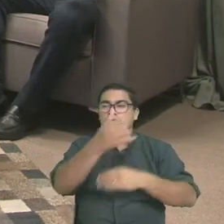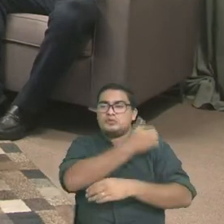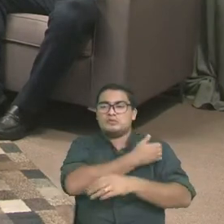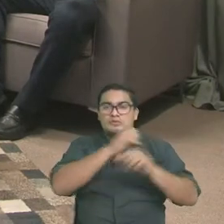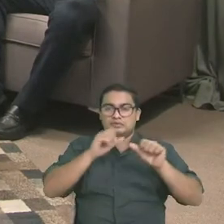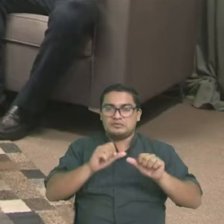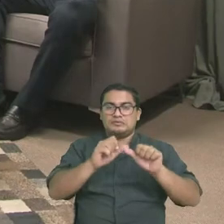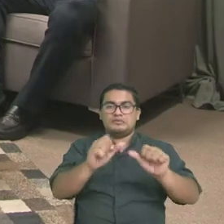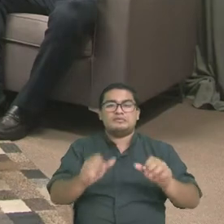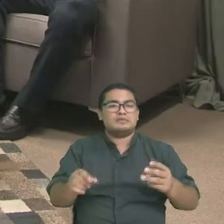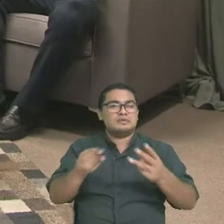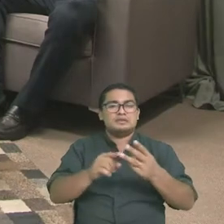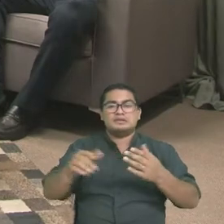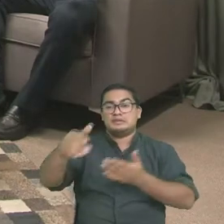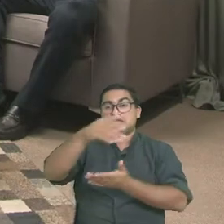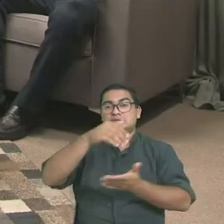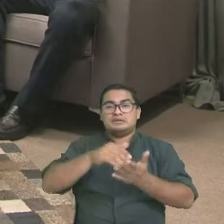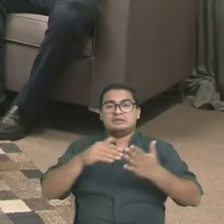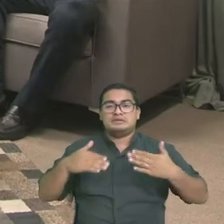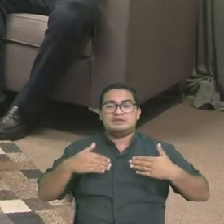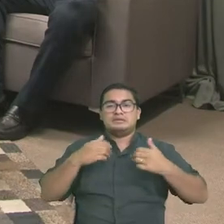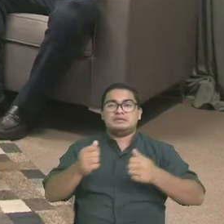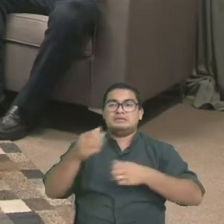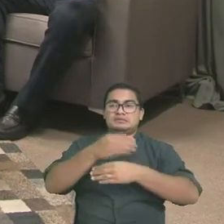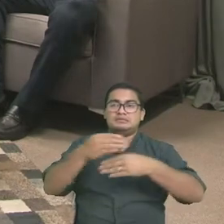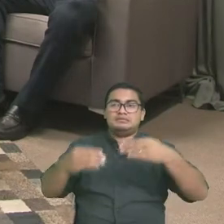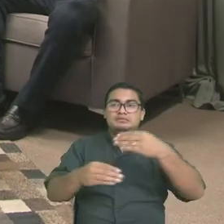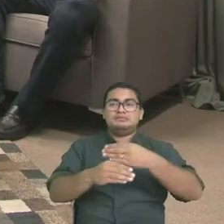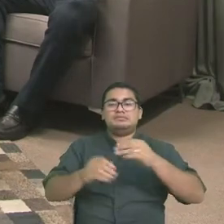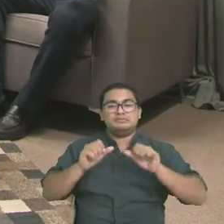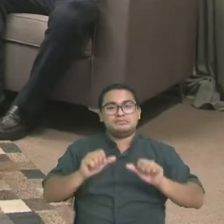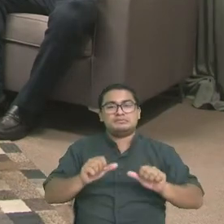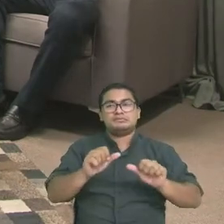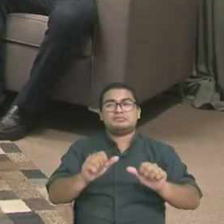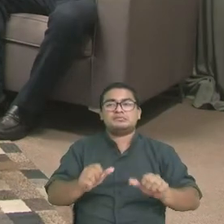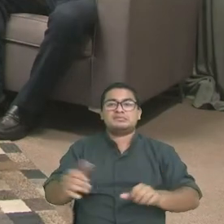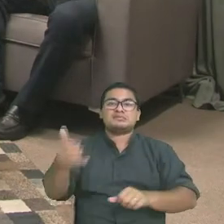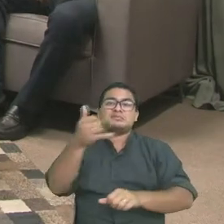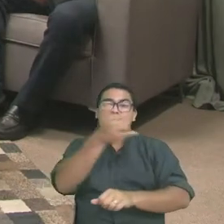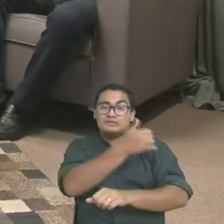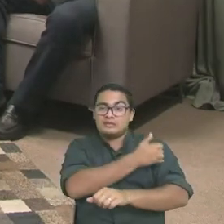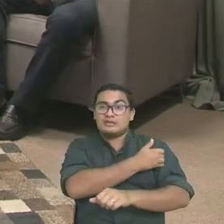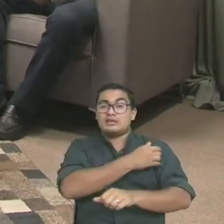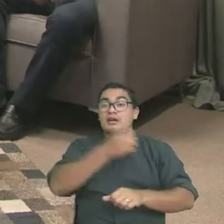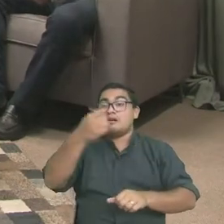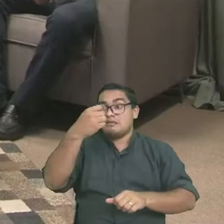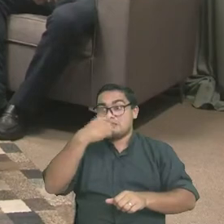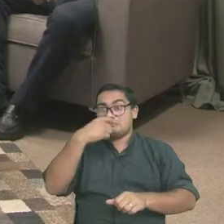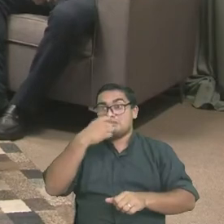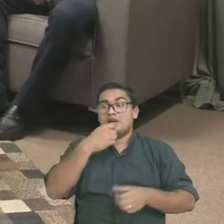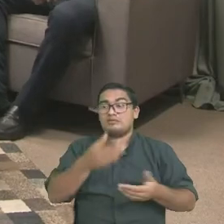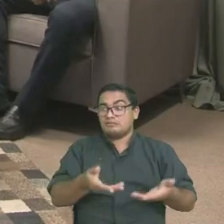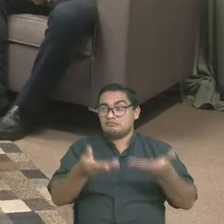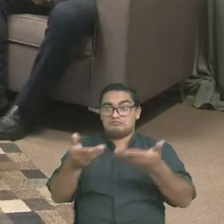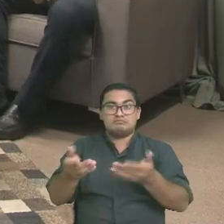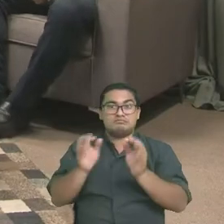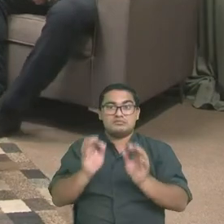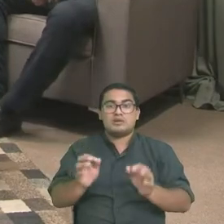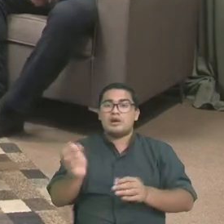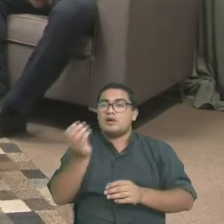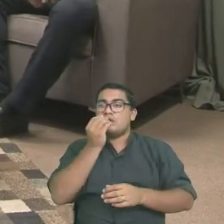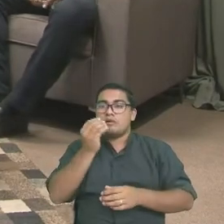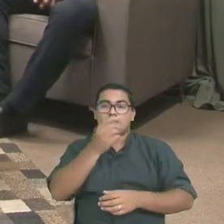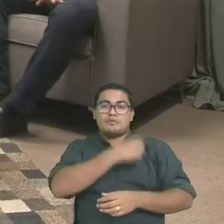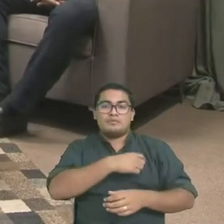un solo centro de salud. Los hospitales siempre han estado dotados con medicina. No se ha detenido la merienda